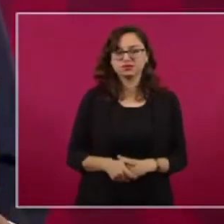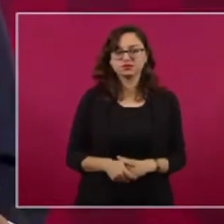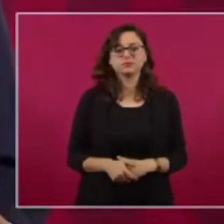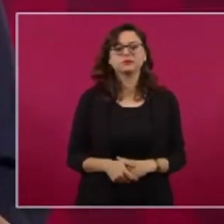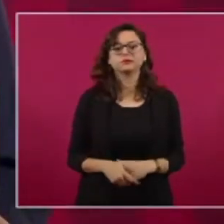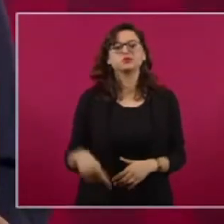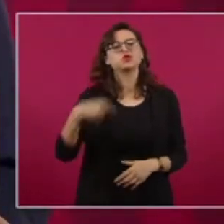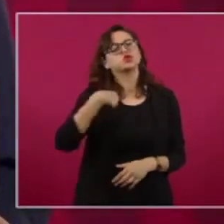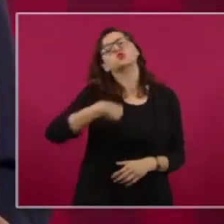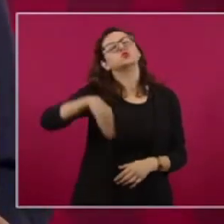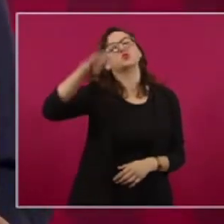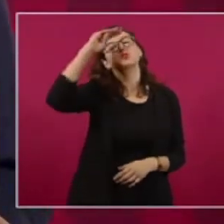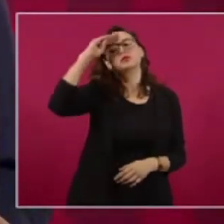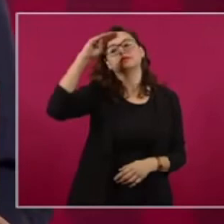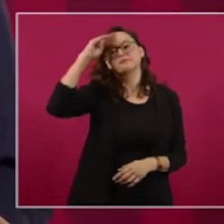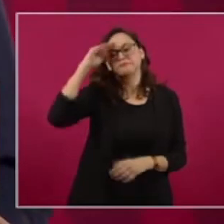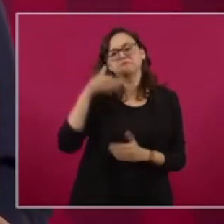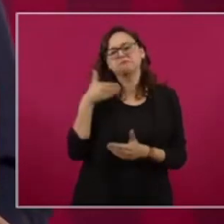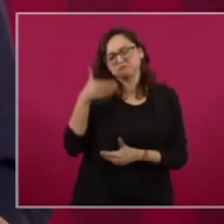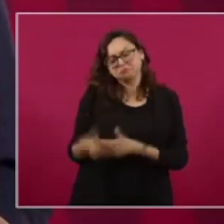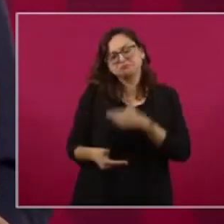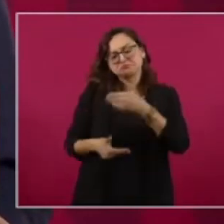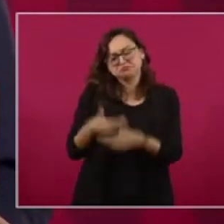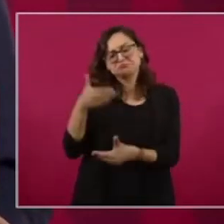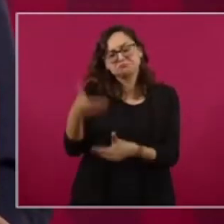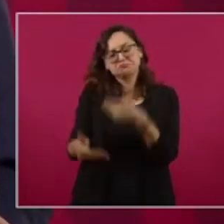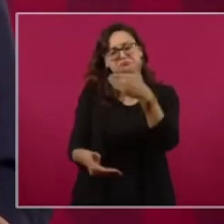que es un problema complejo,